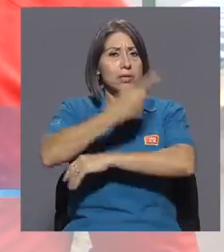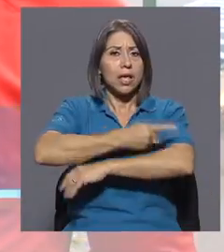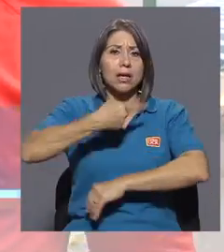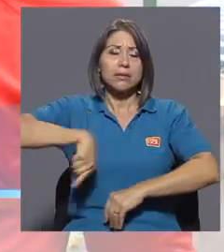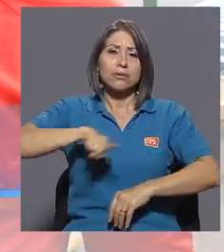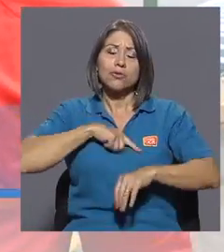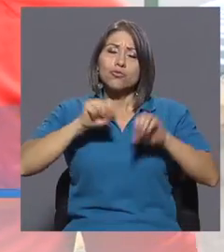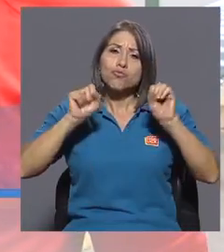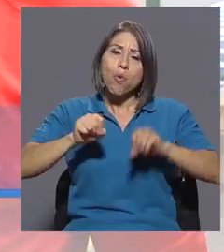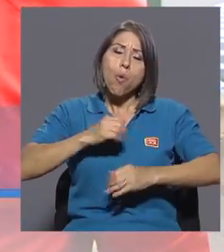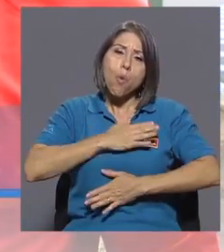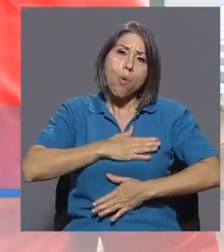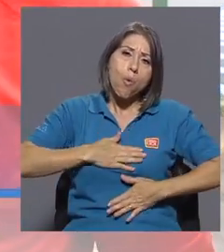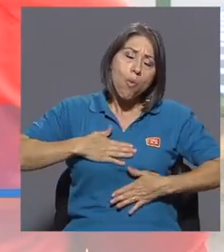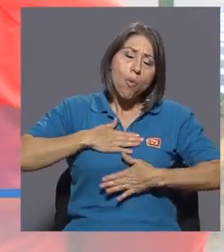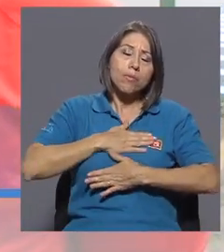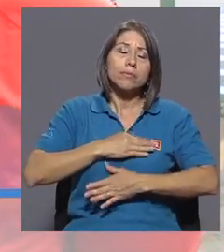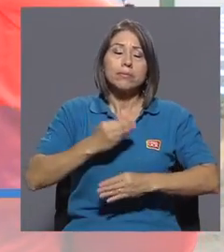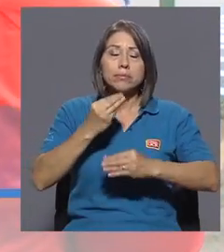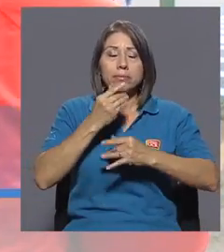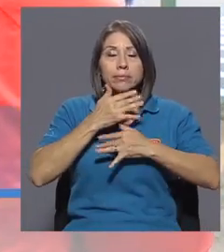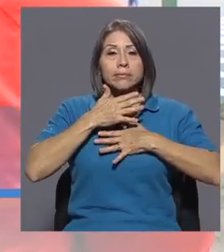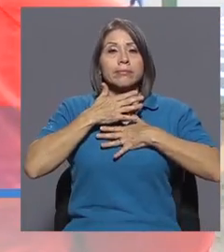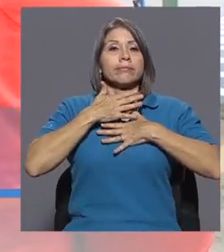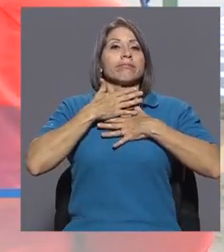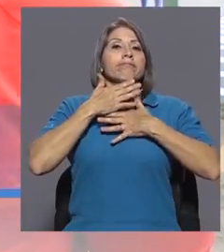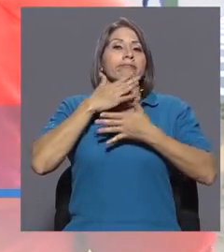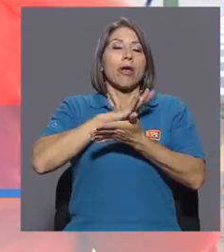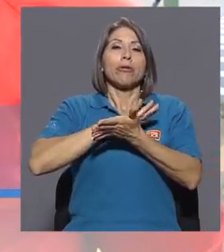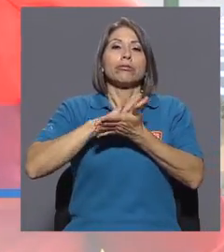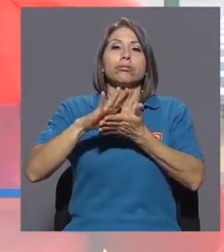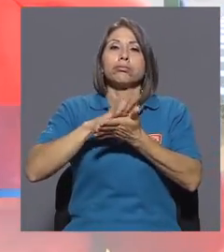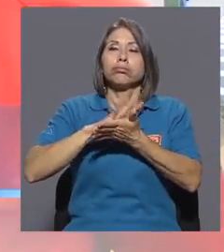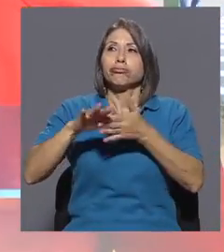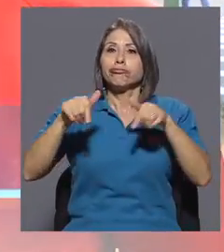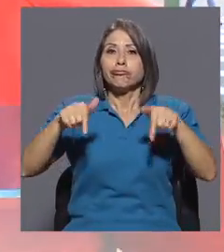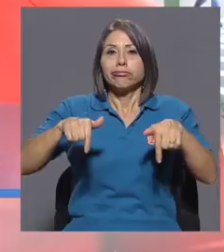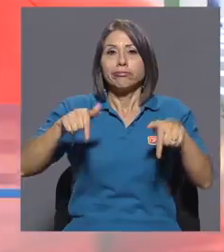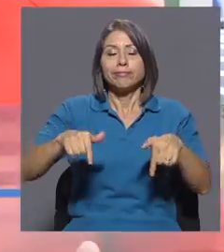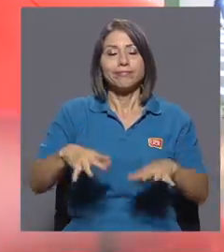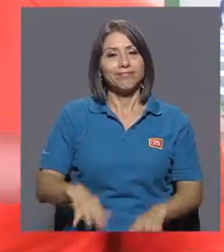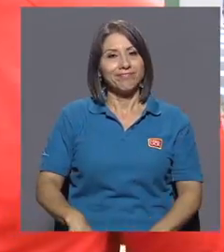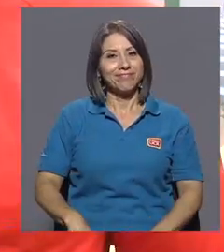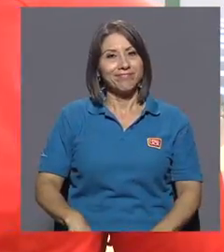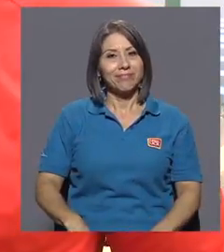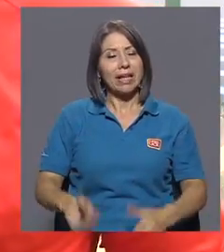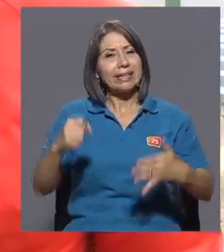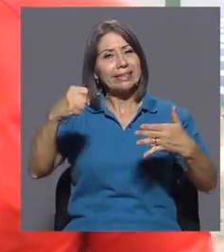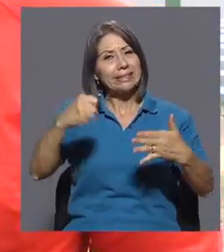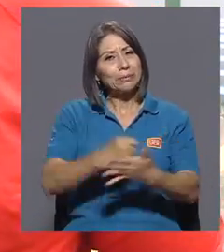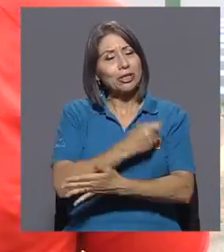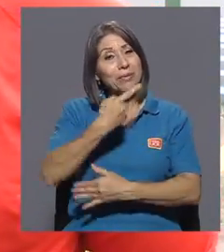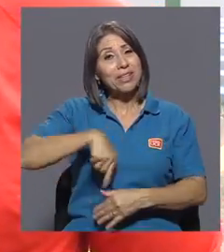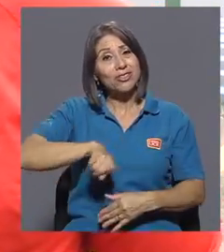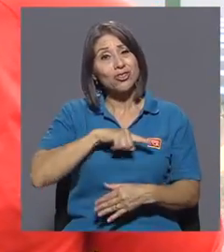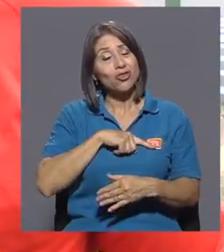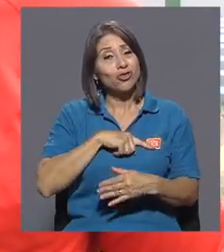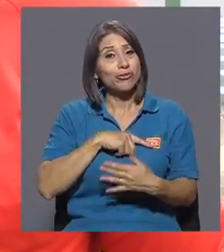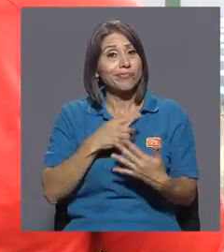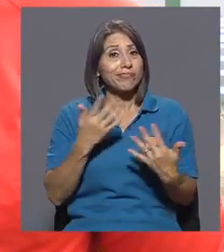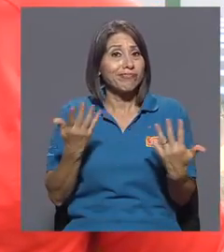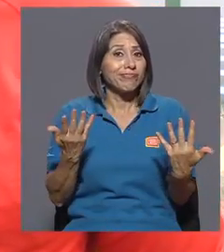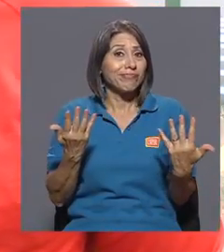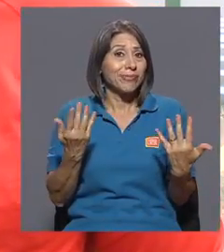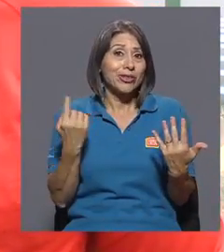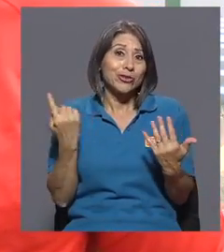disfrutar plenamente del aire puro dentro del campus, ¿verdad? Lastimosamente estamos supeditados solo al